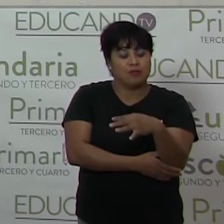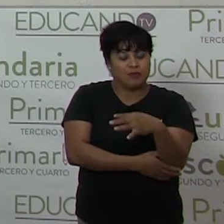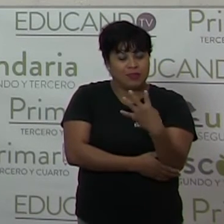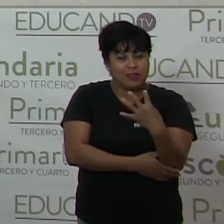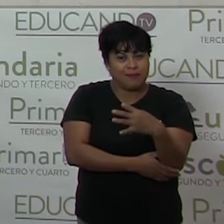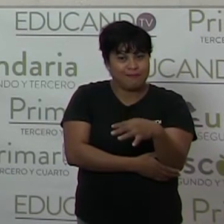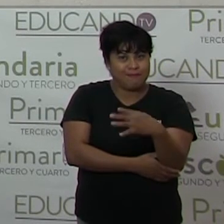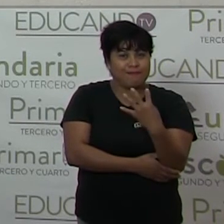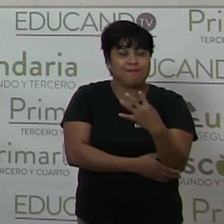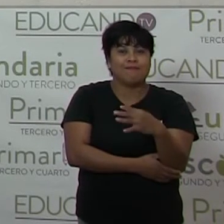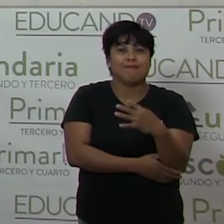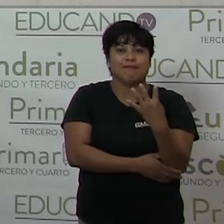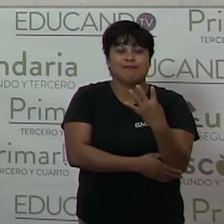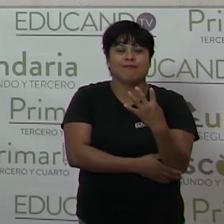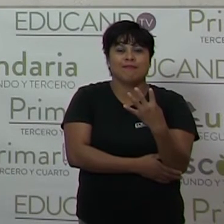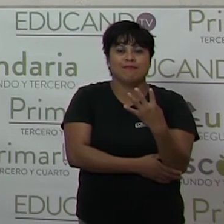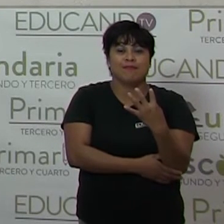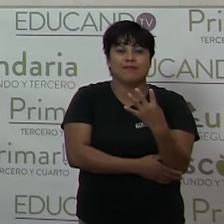14